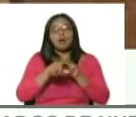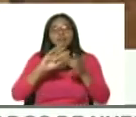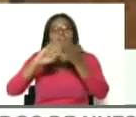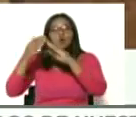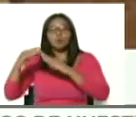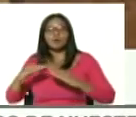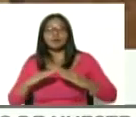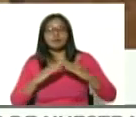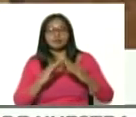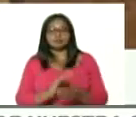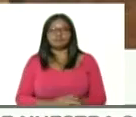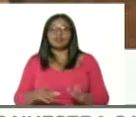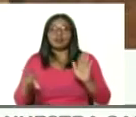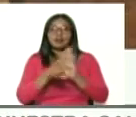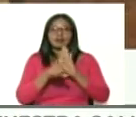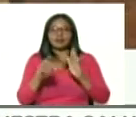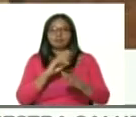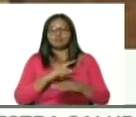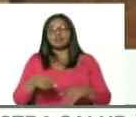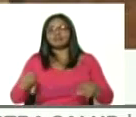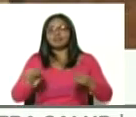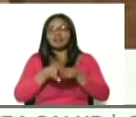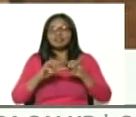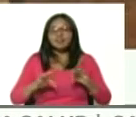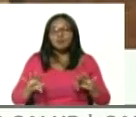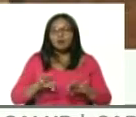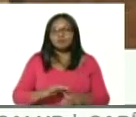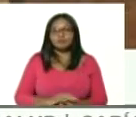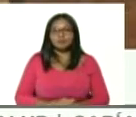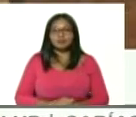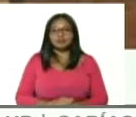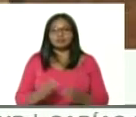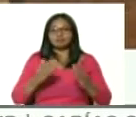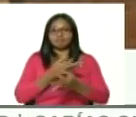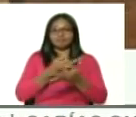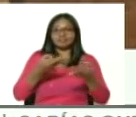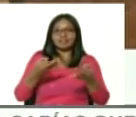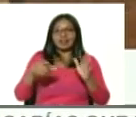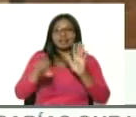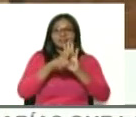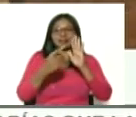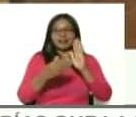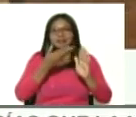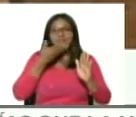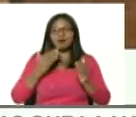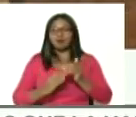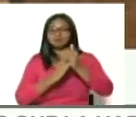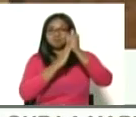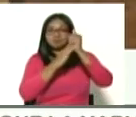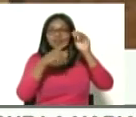la ley orgánica de las ciudades comunales sea la mamá de las leyes.